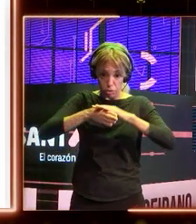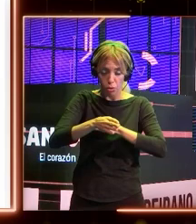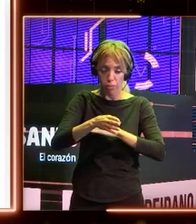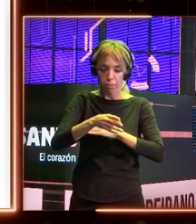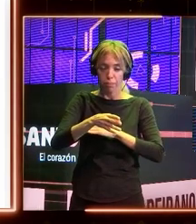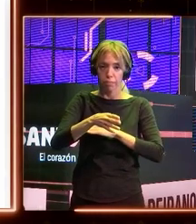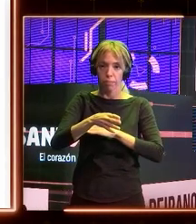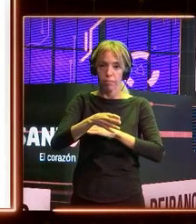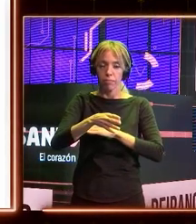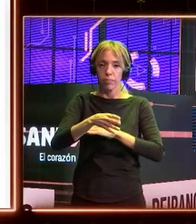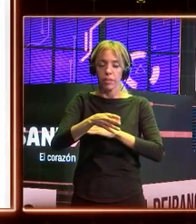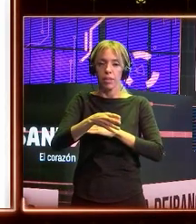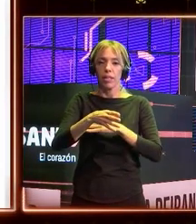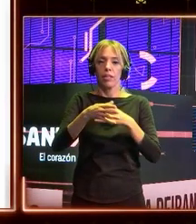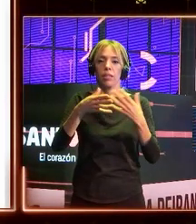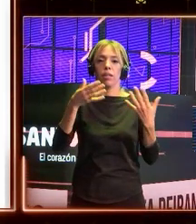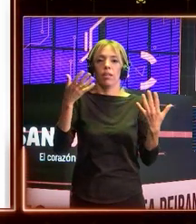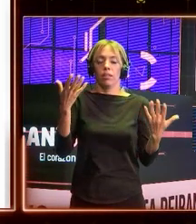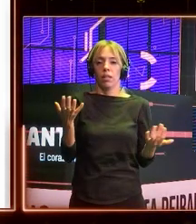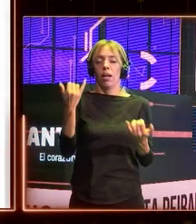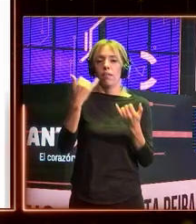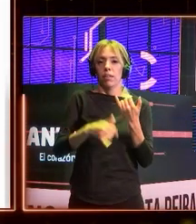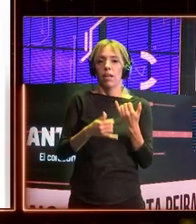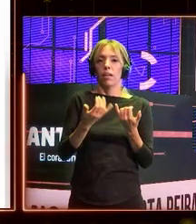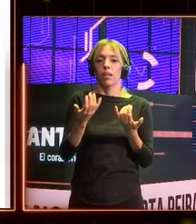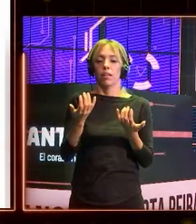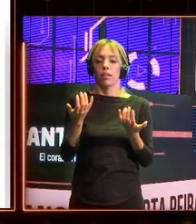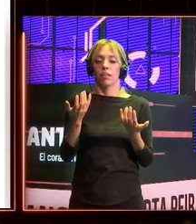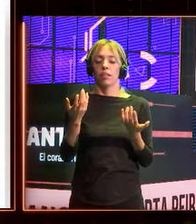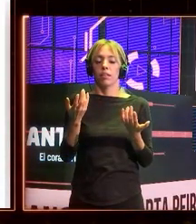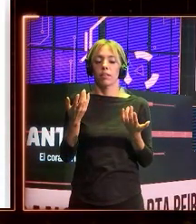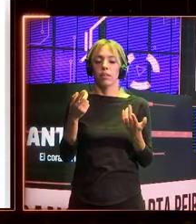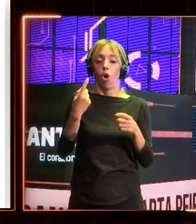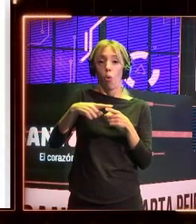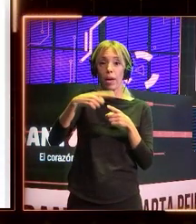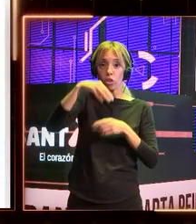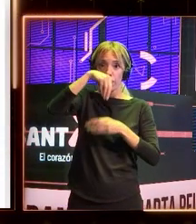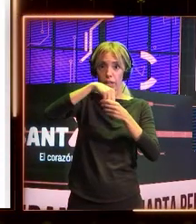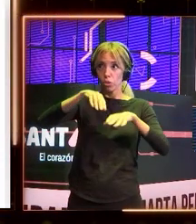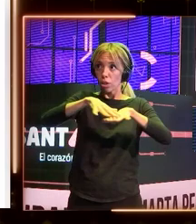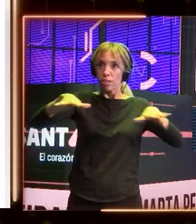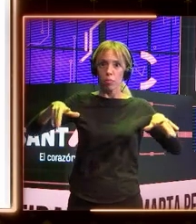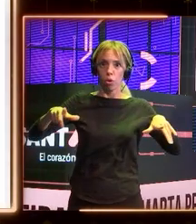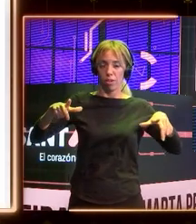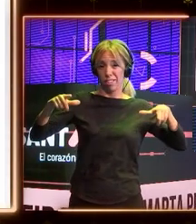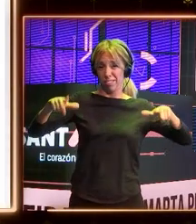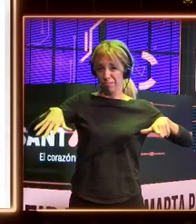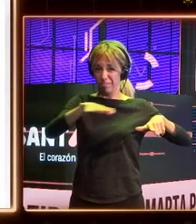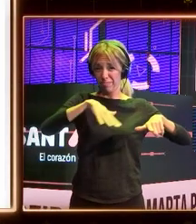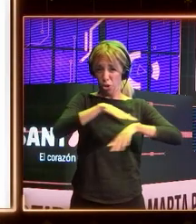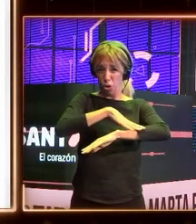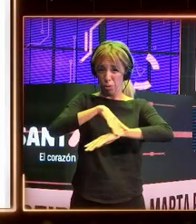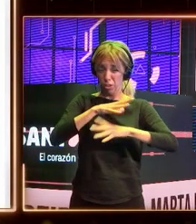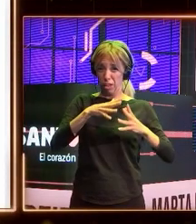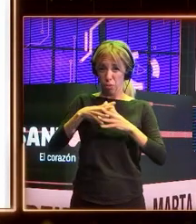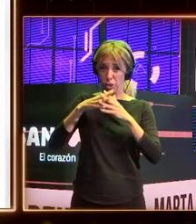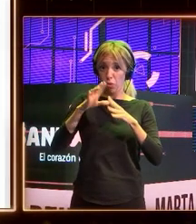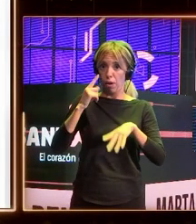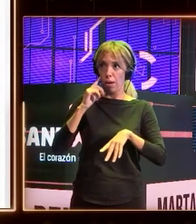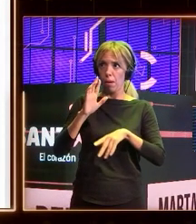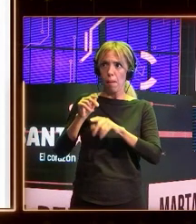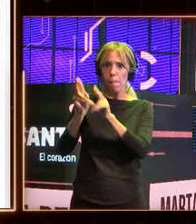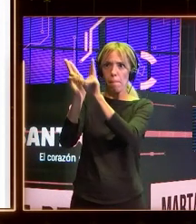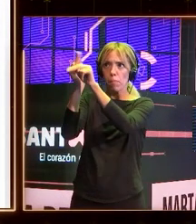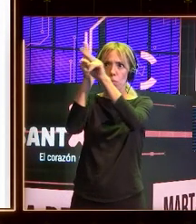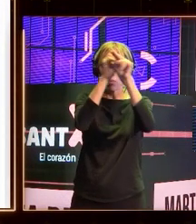¿cómo se dice? Desacralizó una serie de objetos que había en este templo de la democracia y bueno, pues a la